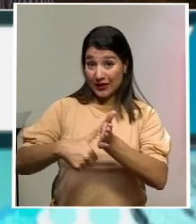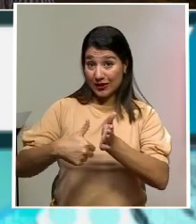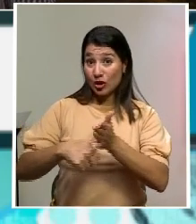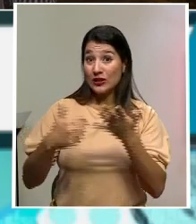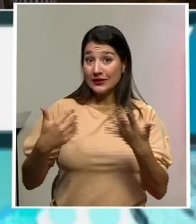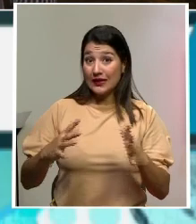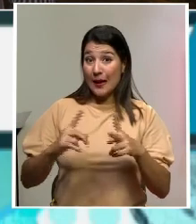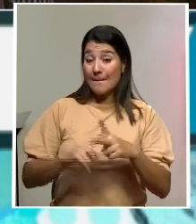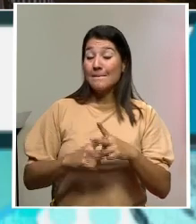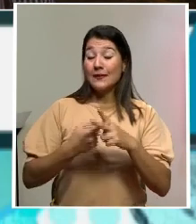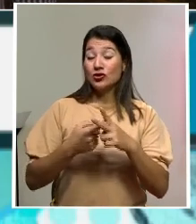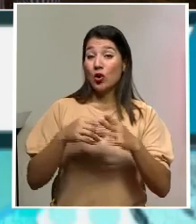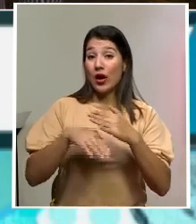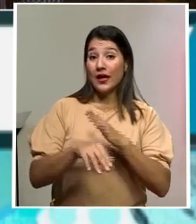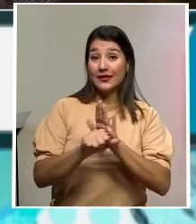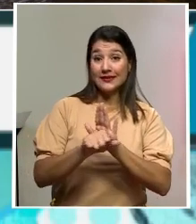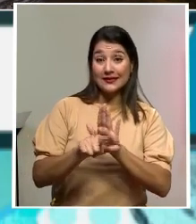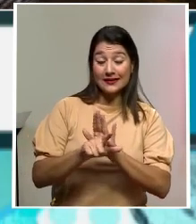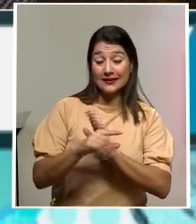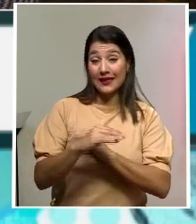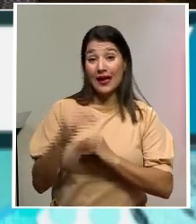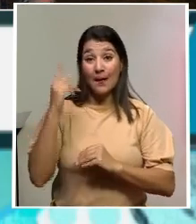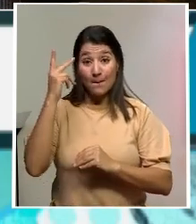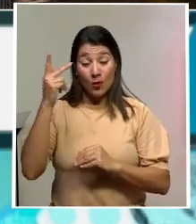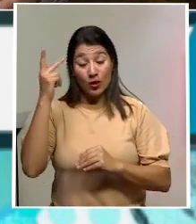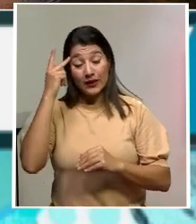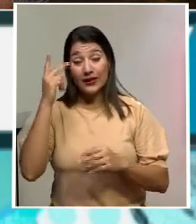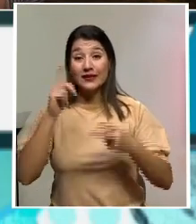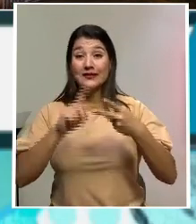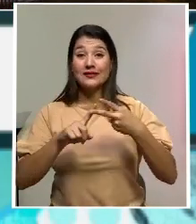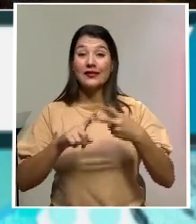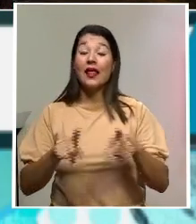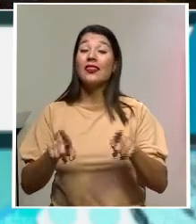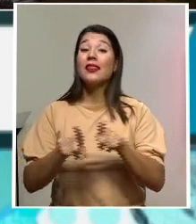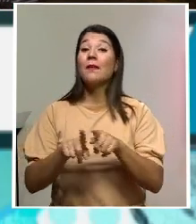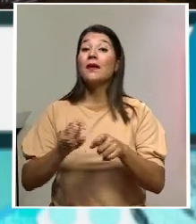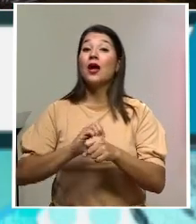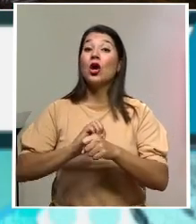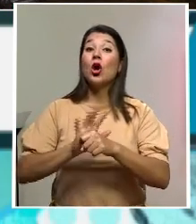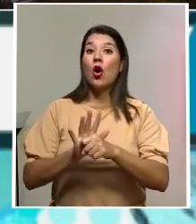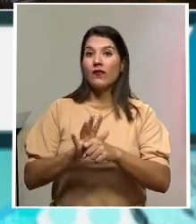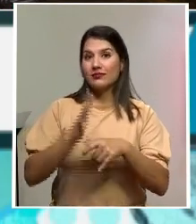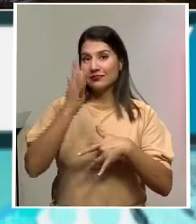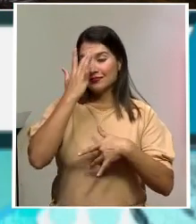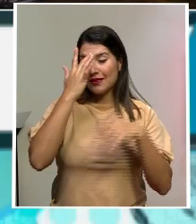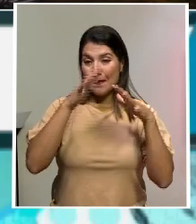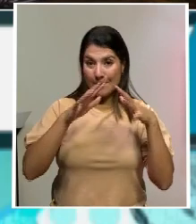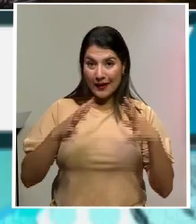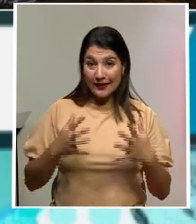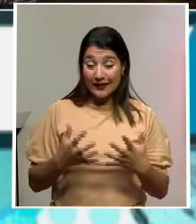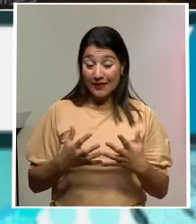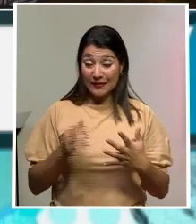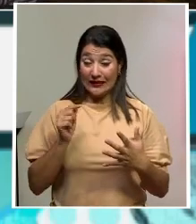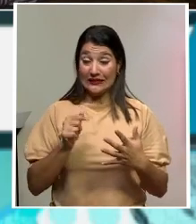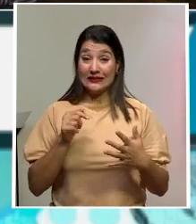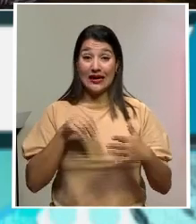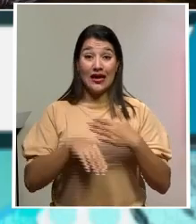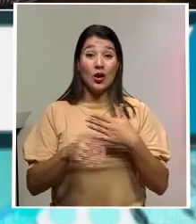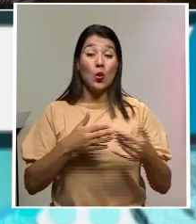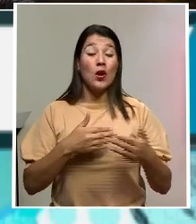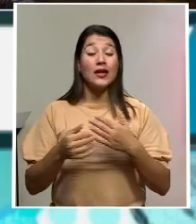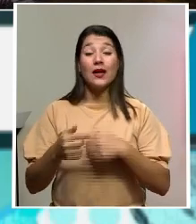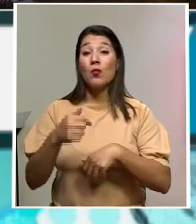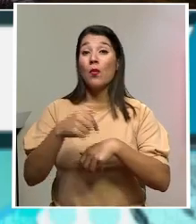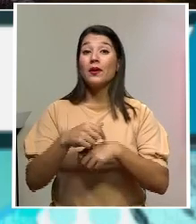Congreso, en la política, y por otro lado, el COVID, una pandemia que en cualquier momento